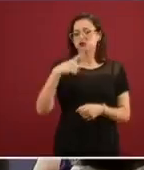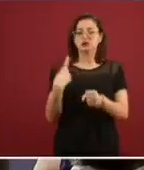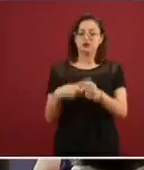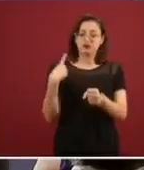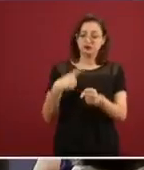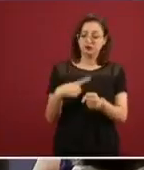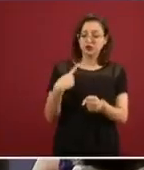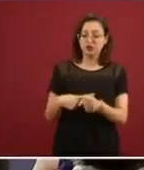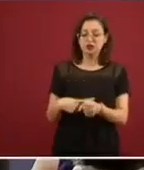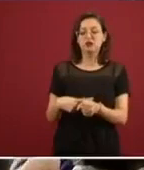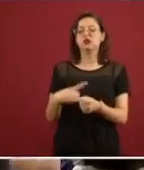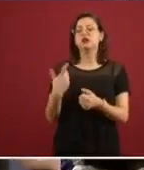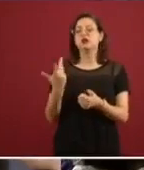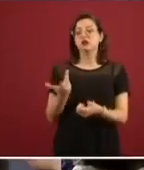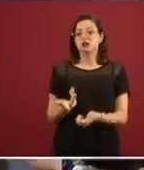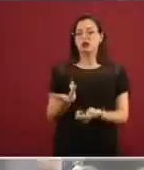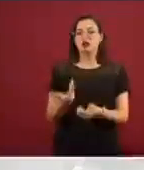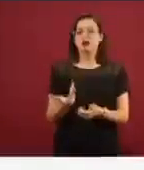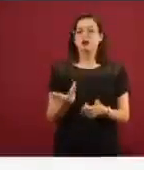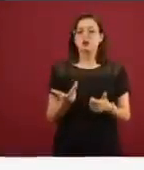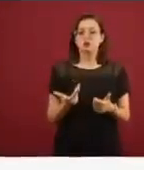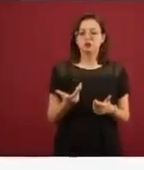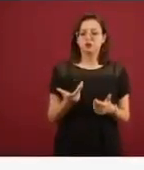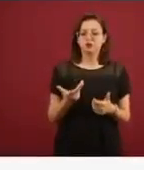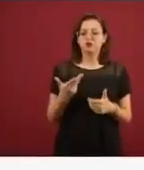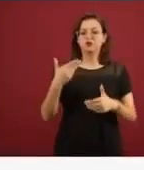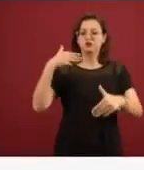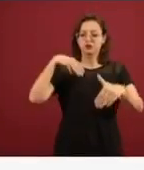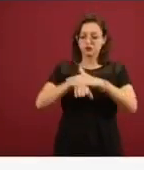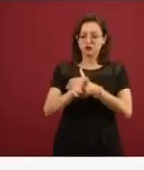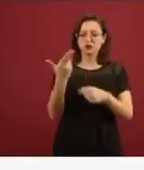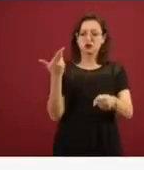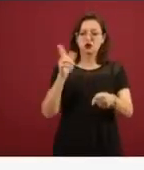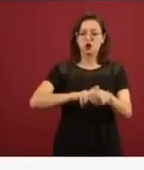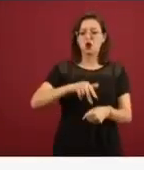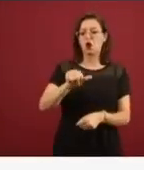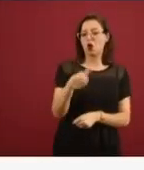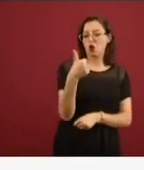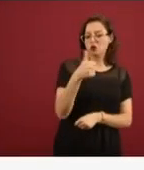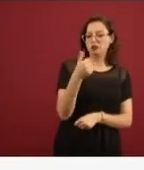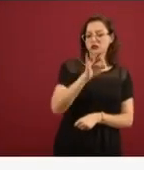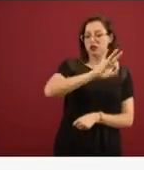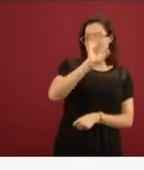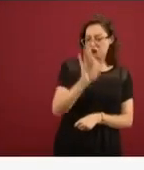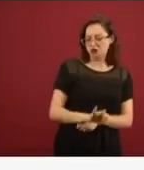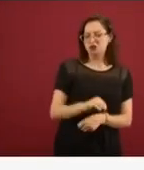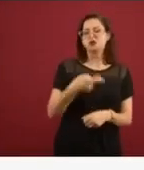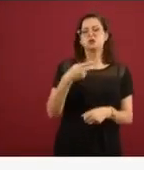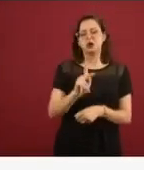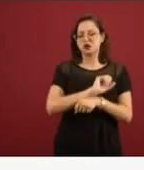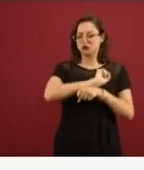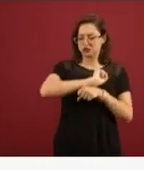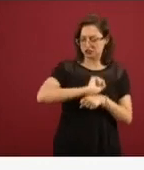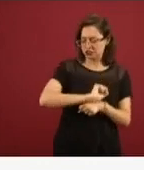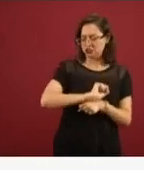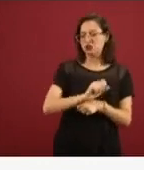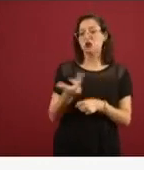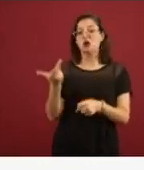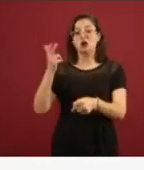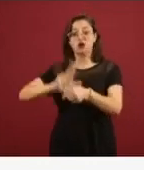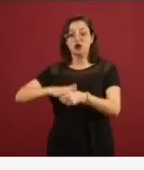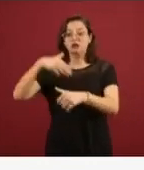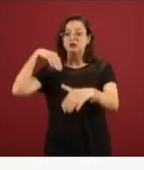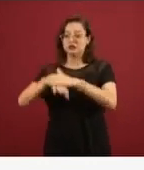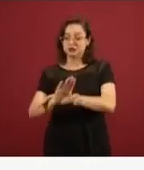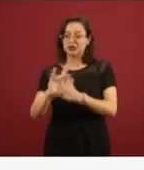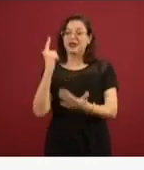ser hospitalizados. En calidad estables, casi el 11%, graves, es decir, que si tienen signos y síntomas